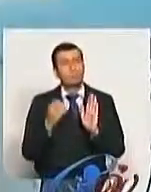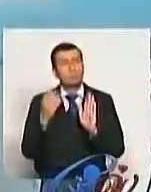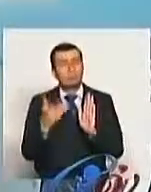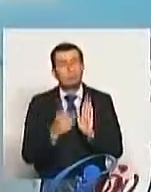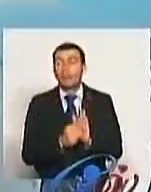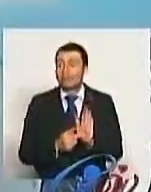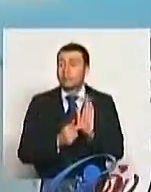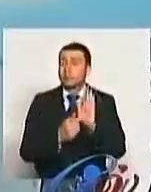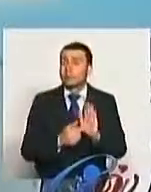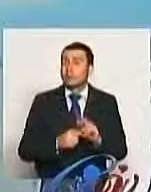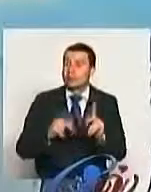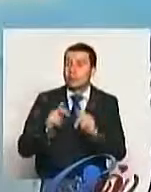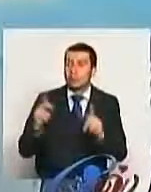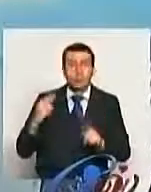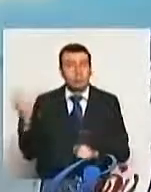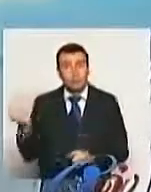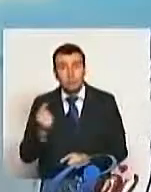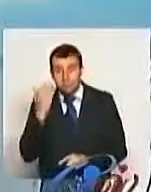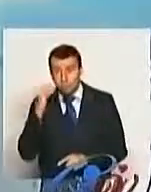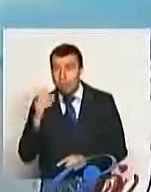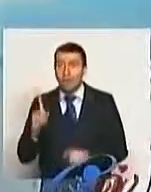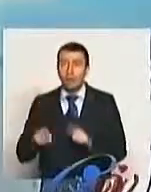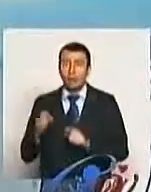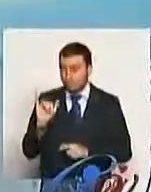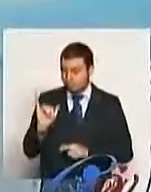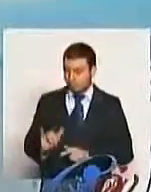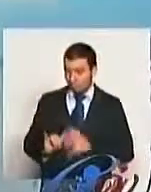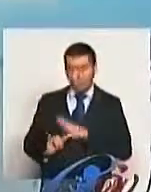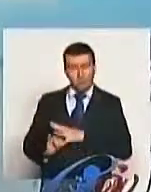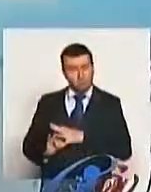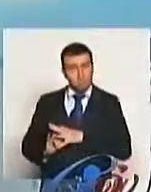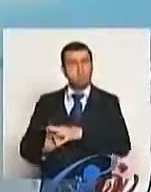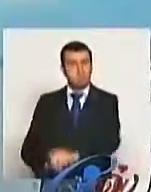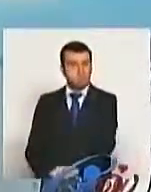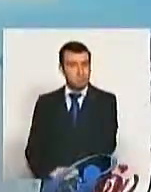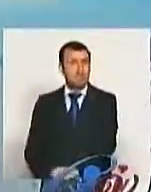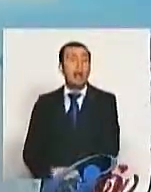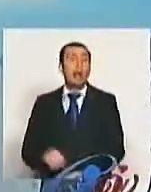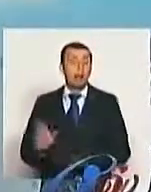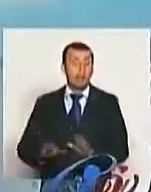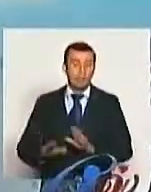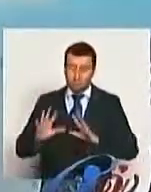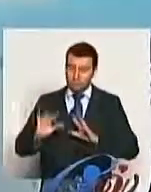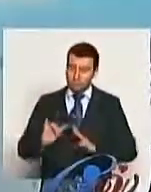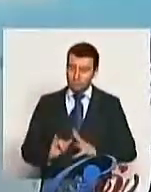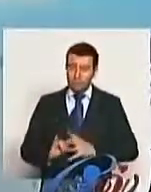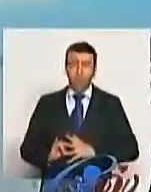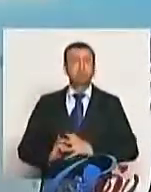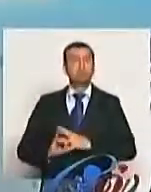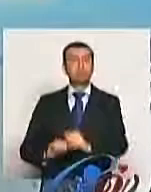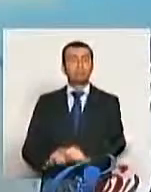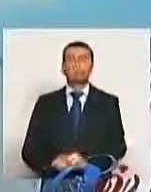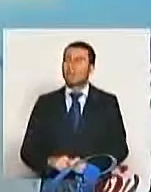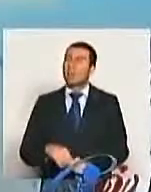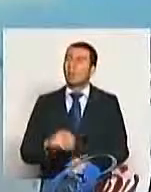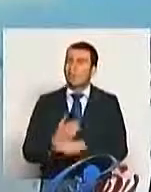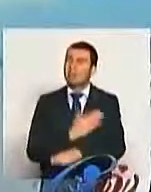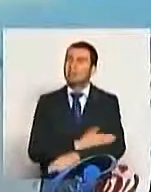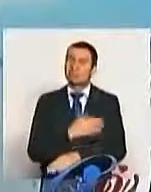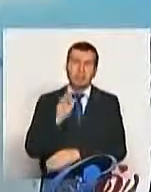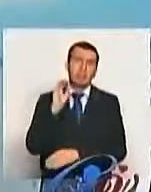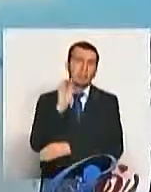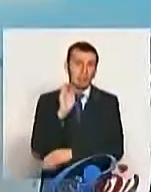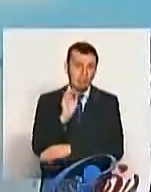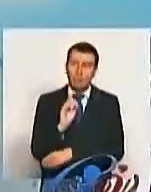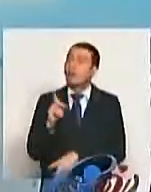que las pacientes que le han sacado el útero, que en muchos casos hemos mencionado en los programas y el doctor Rojas también